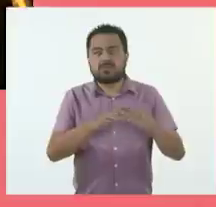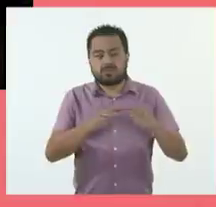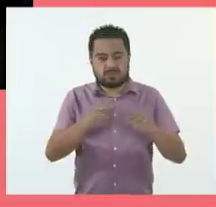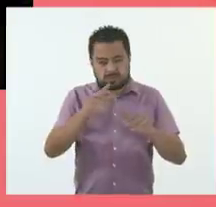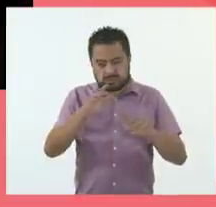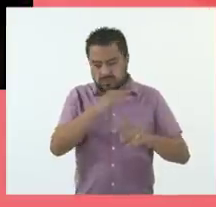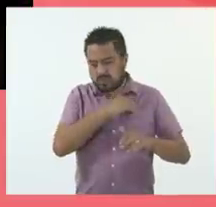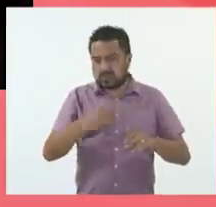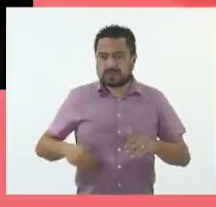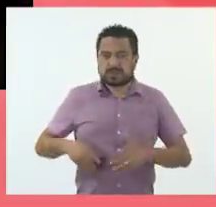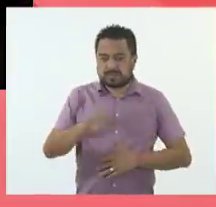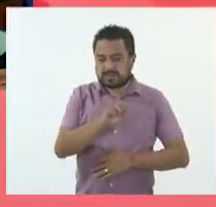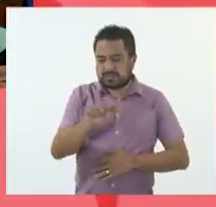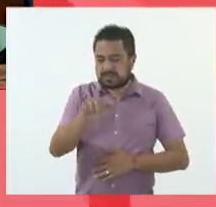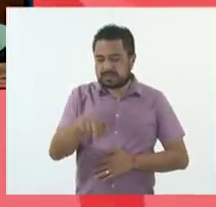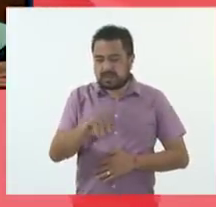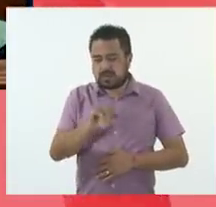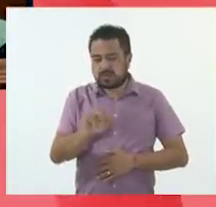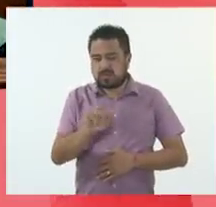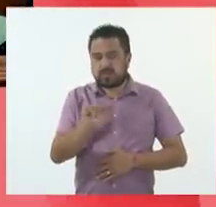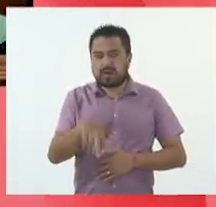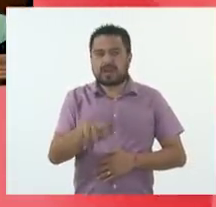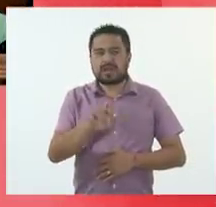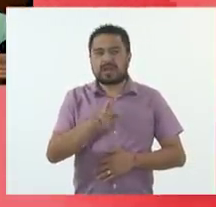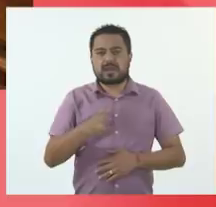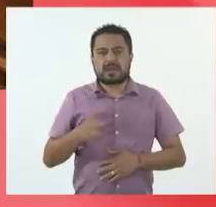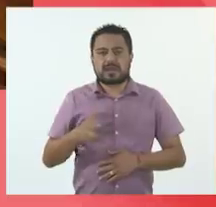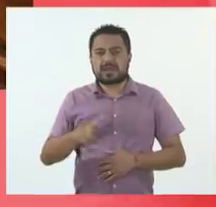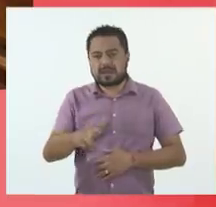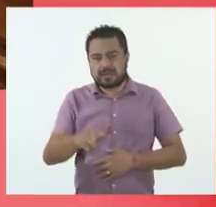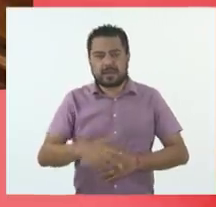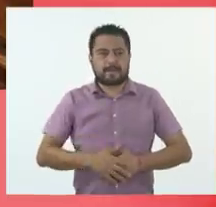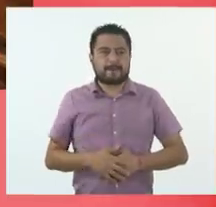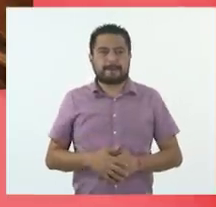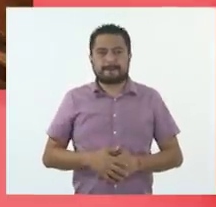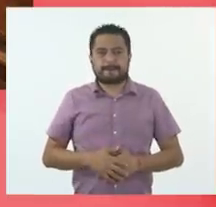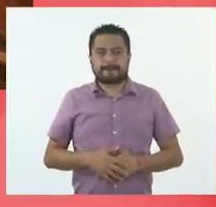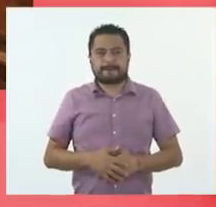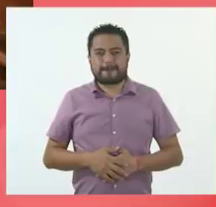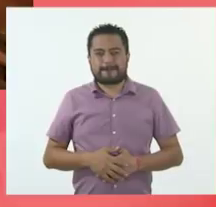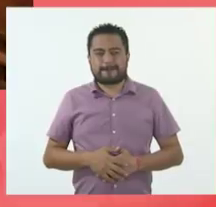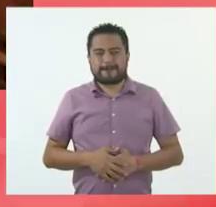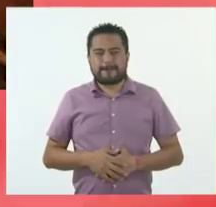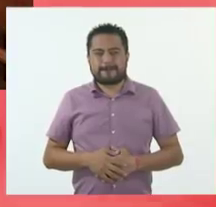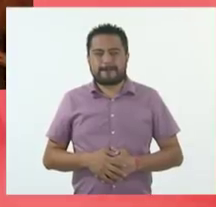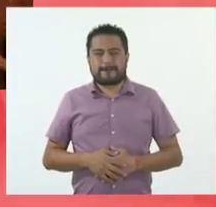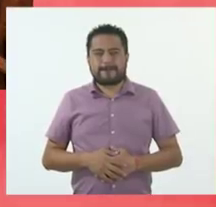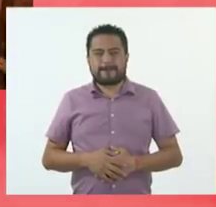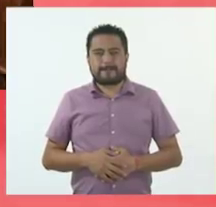Municipal de San Juan del Río. Acá, peregrinos, en la